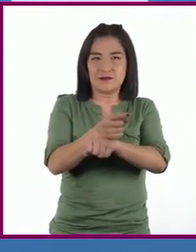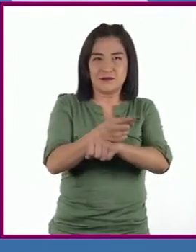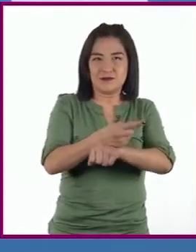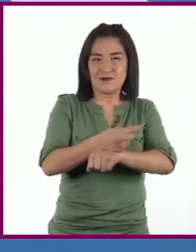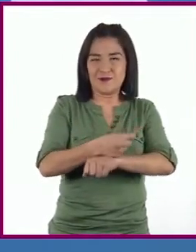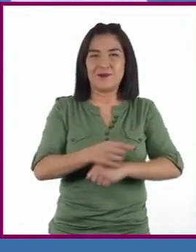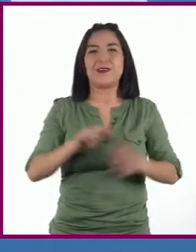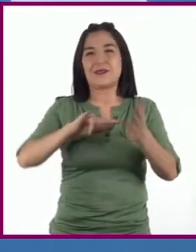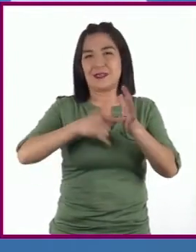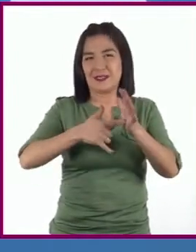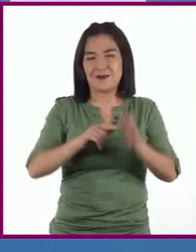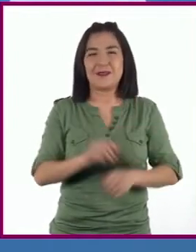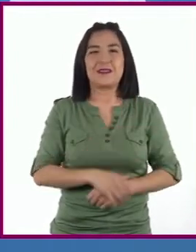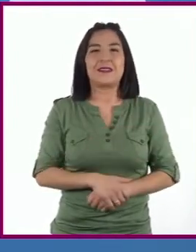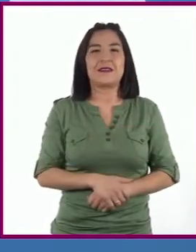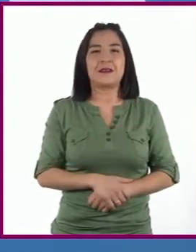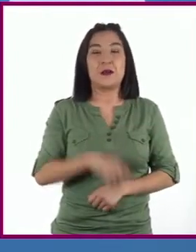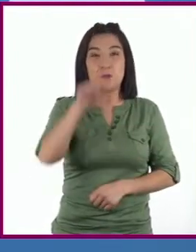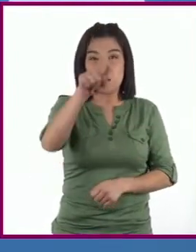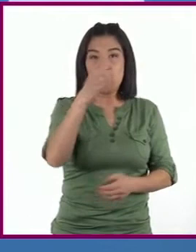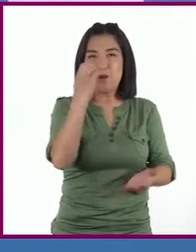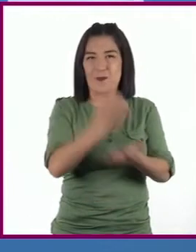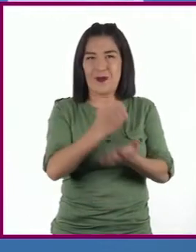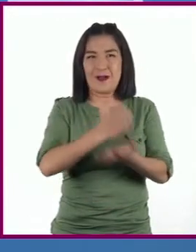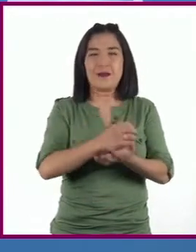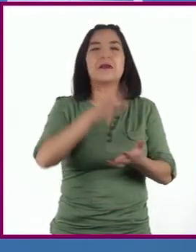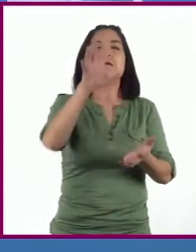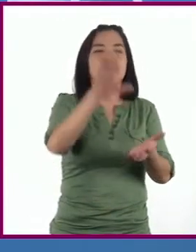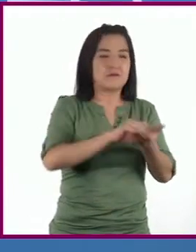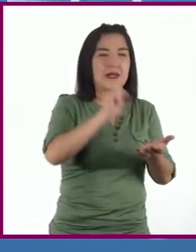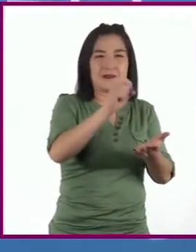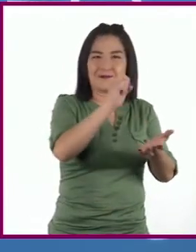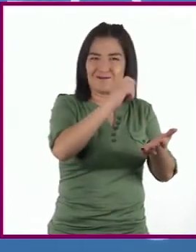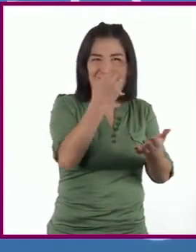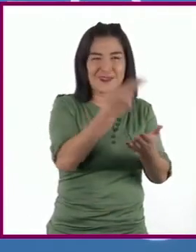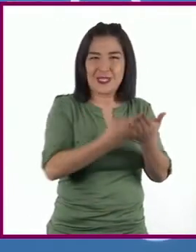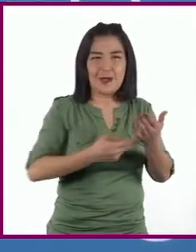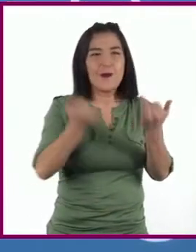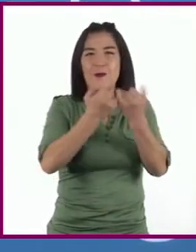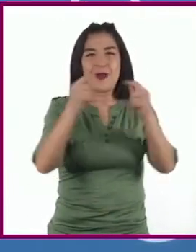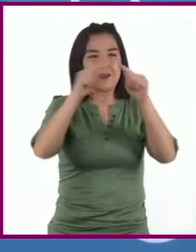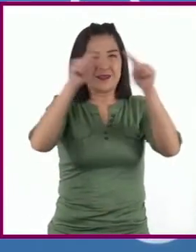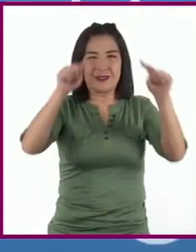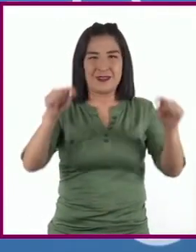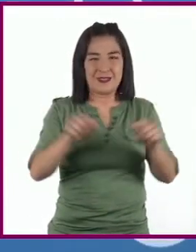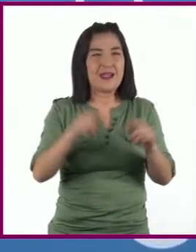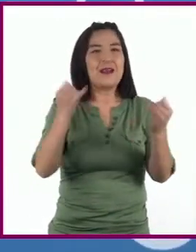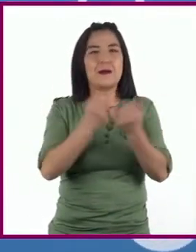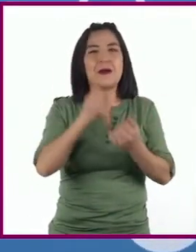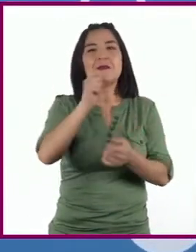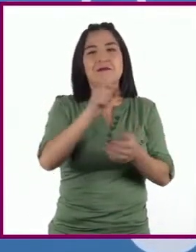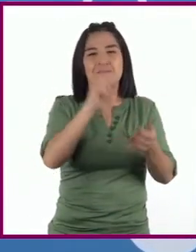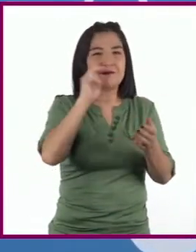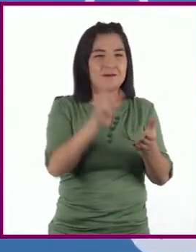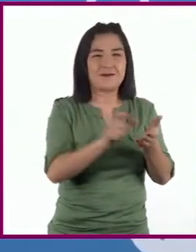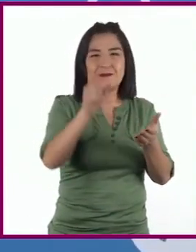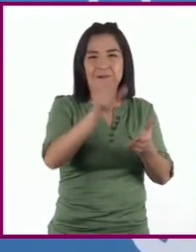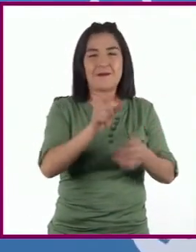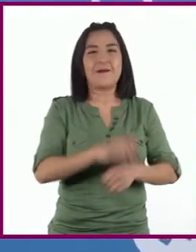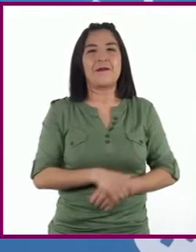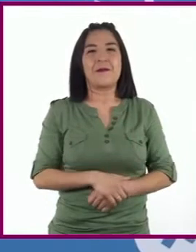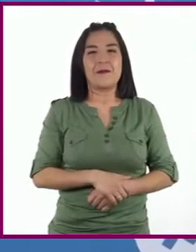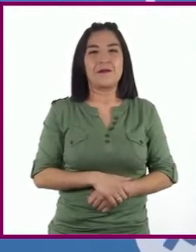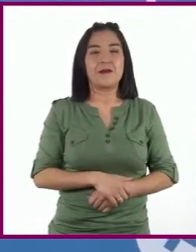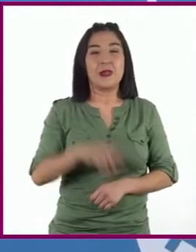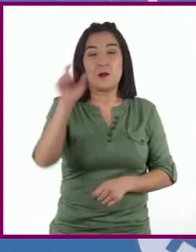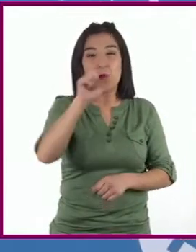reloj. En su cuaderno, tracen el hexágono y el triángulo equilátero en la parte superior,